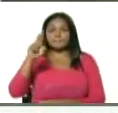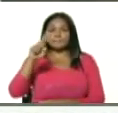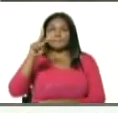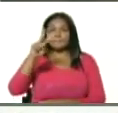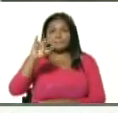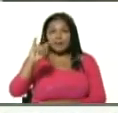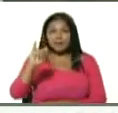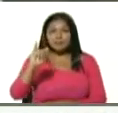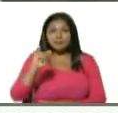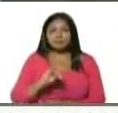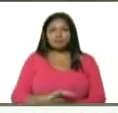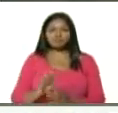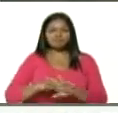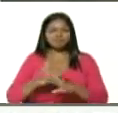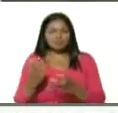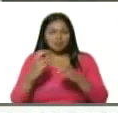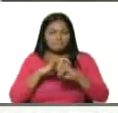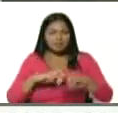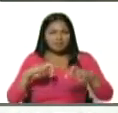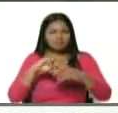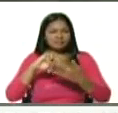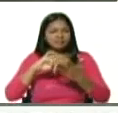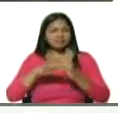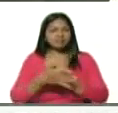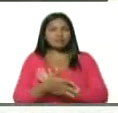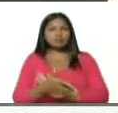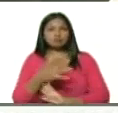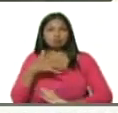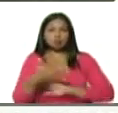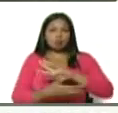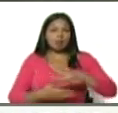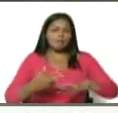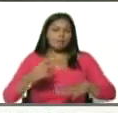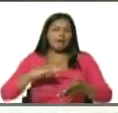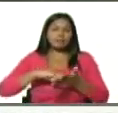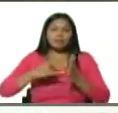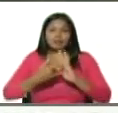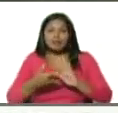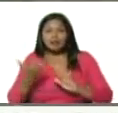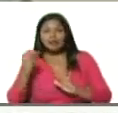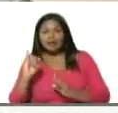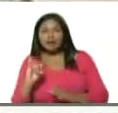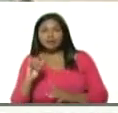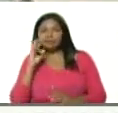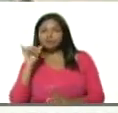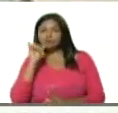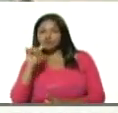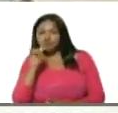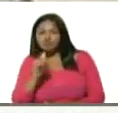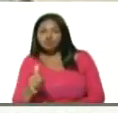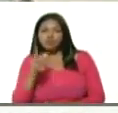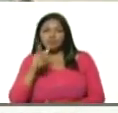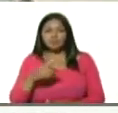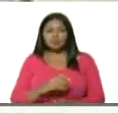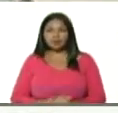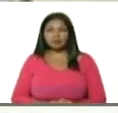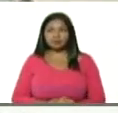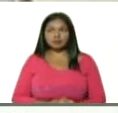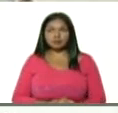para investigar, en todo caso, las incidencias técnicas que se van reportando y mejorar, si fuese el